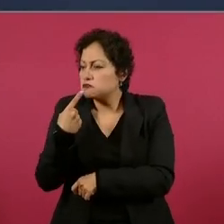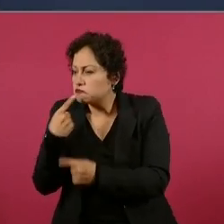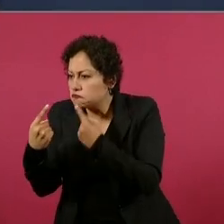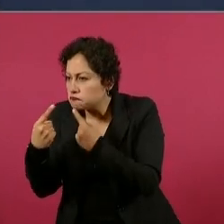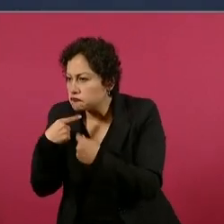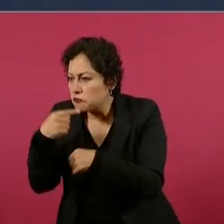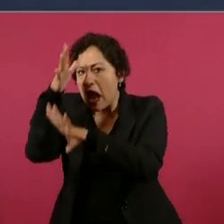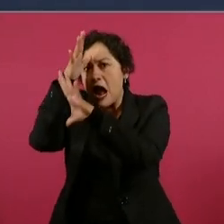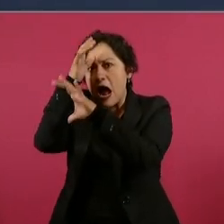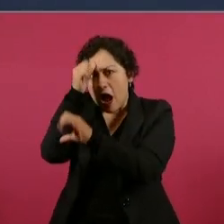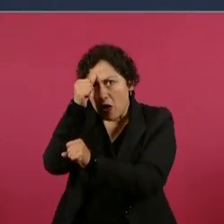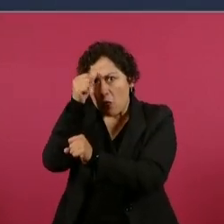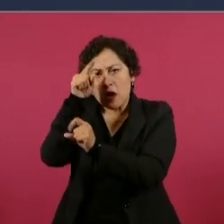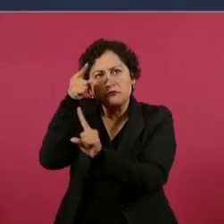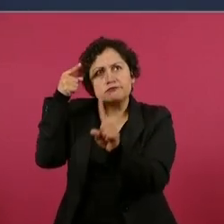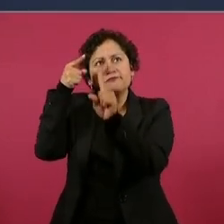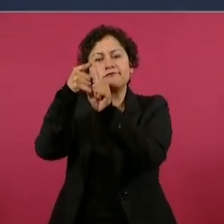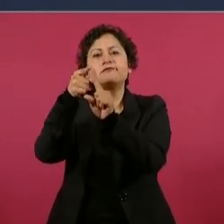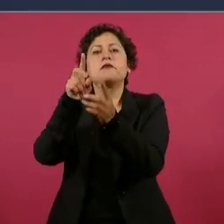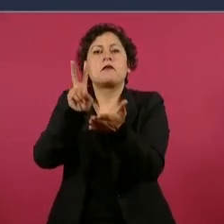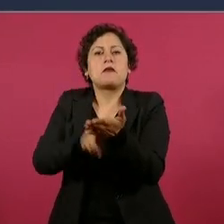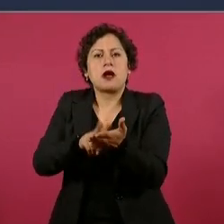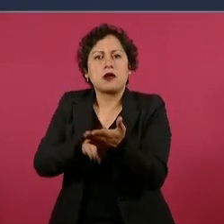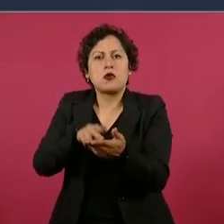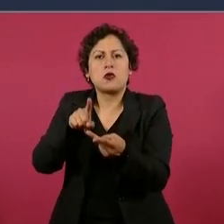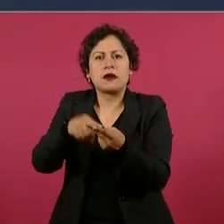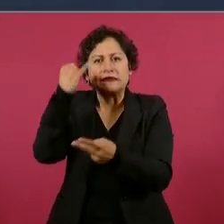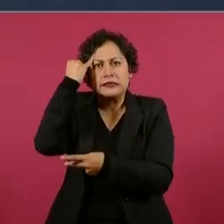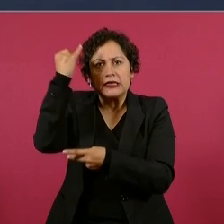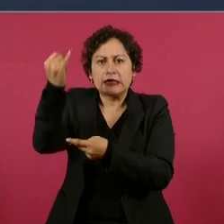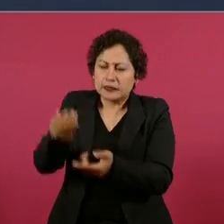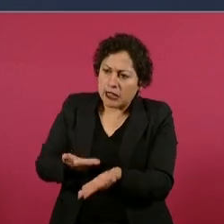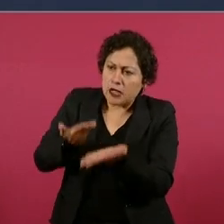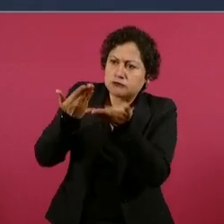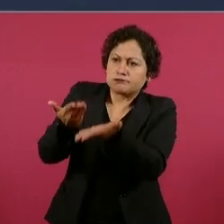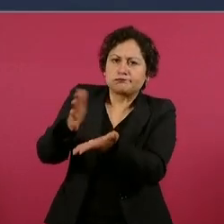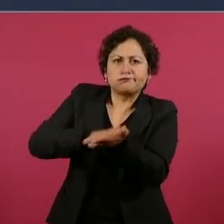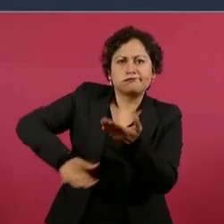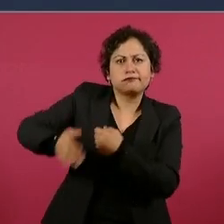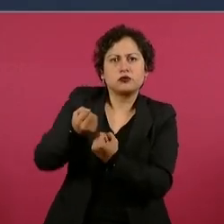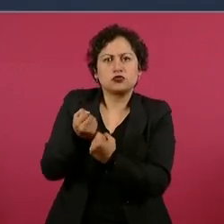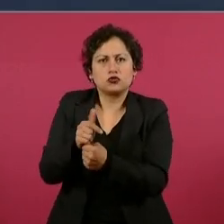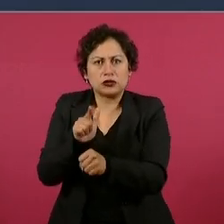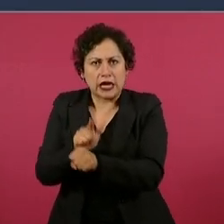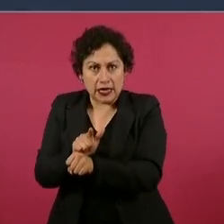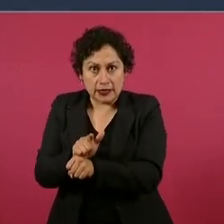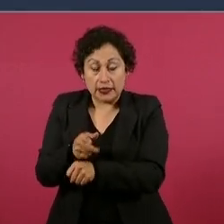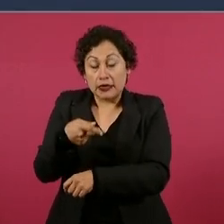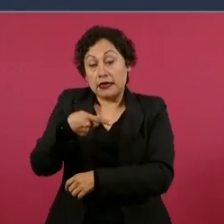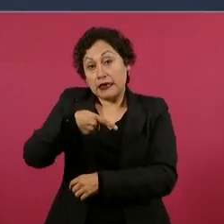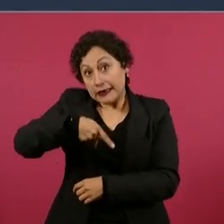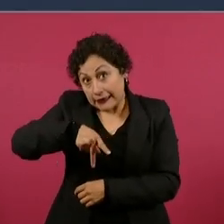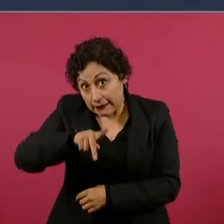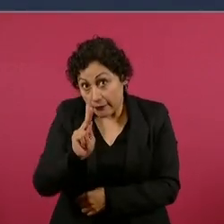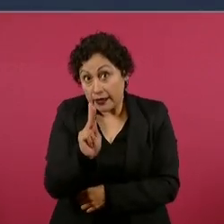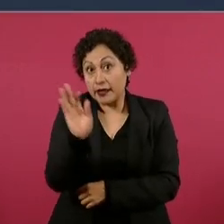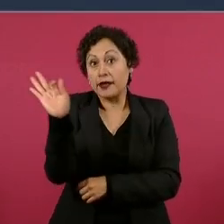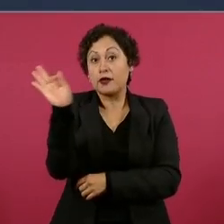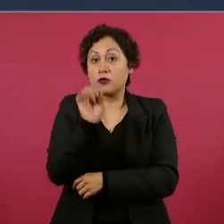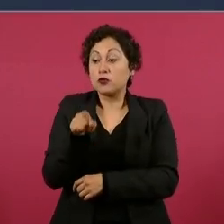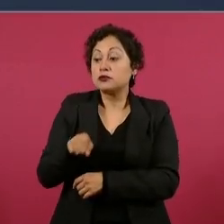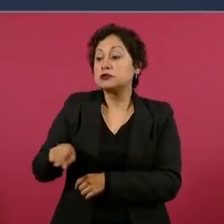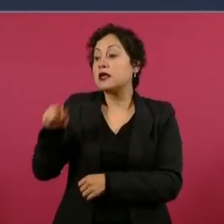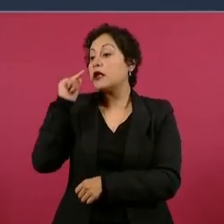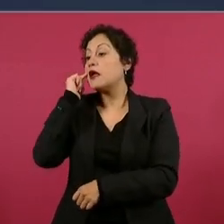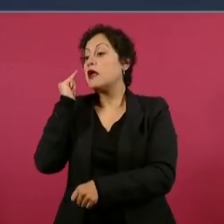ideales, la entrega, la sensibilidad social. Pero si alguno de ellos se